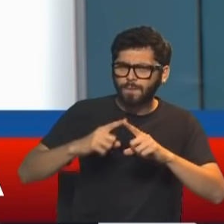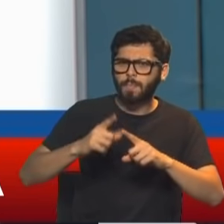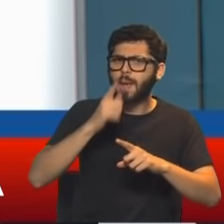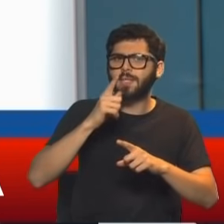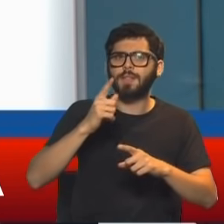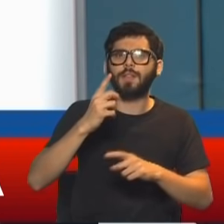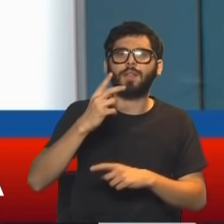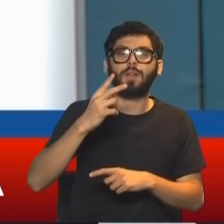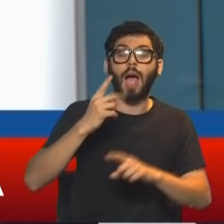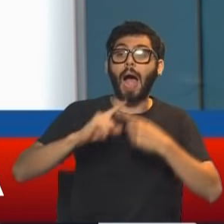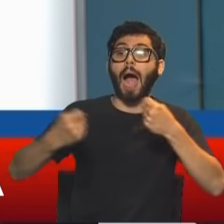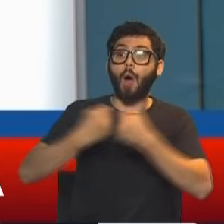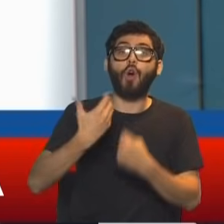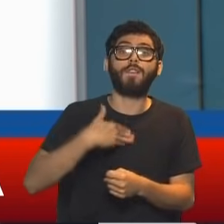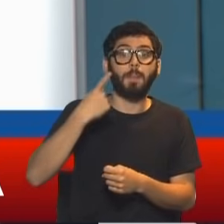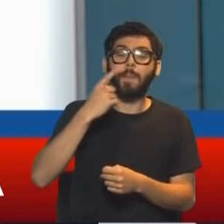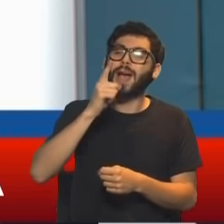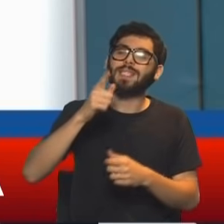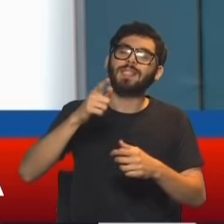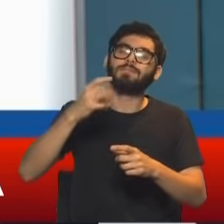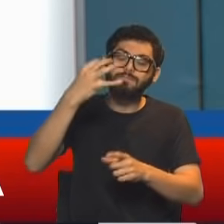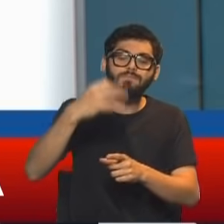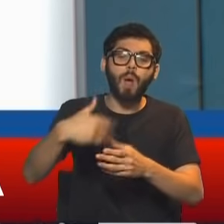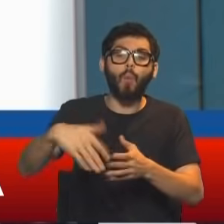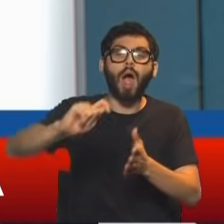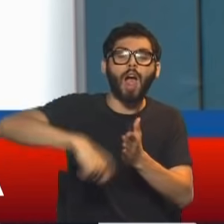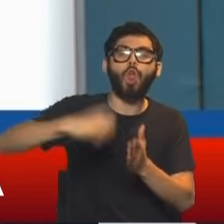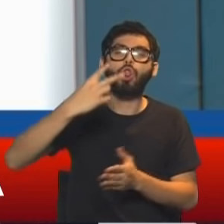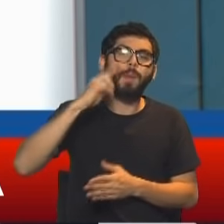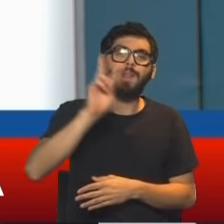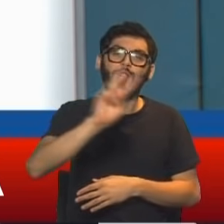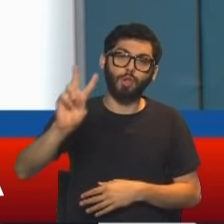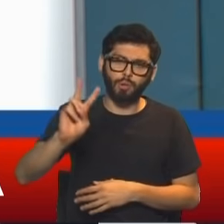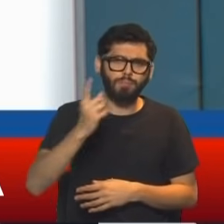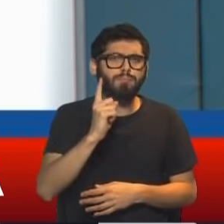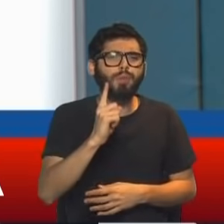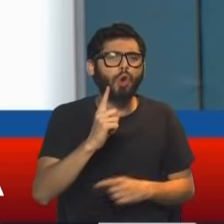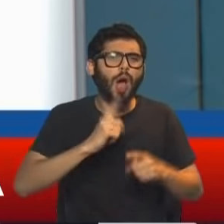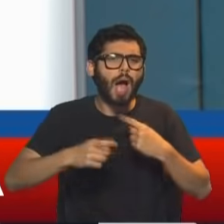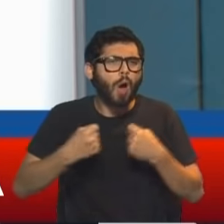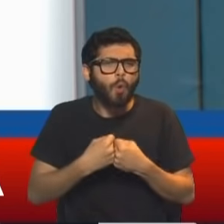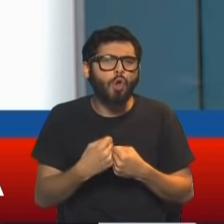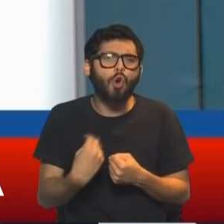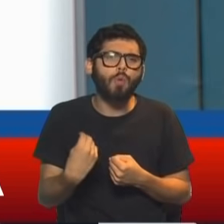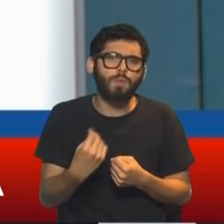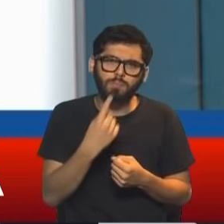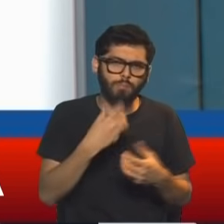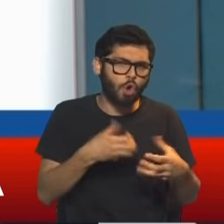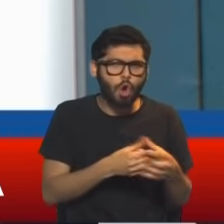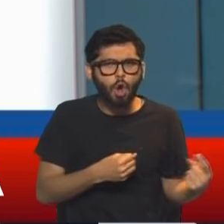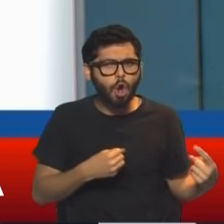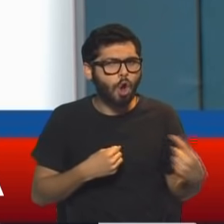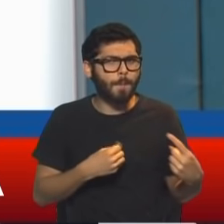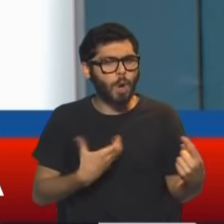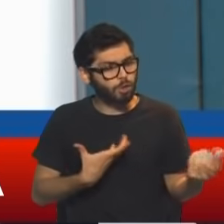acuerdo. Esto es lo que se dijo en la reunión. Ahora, ¿cómo se puede hacer un acuerdo si no se integra a la oposición